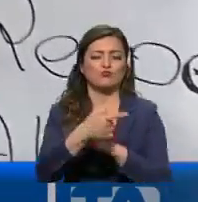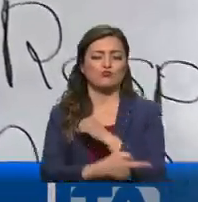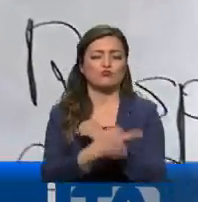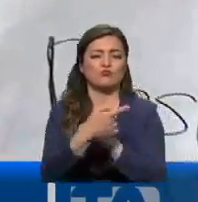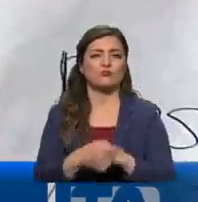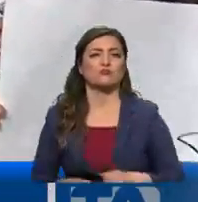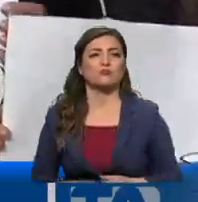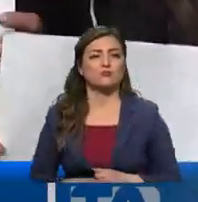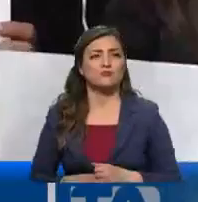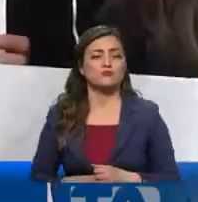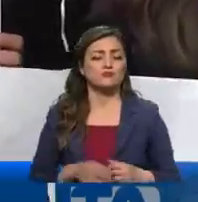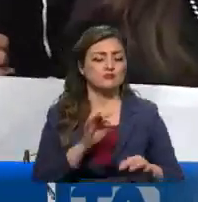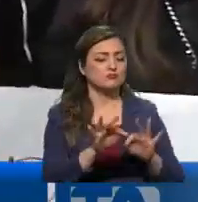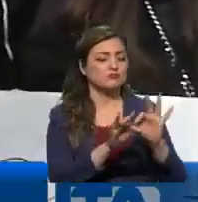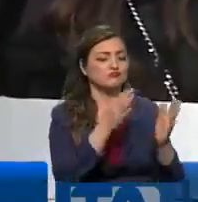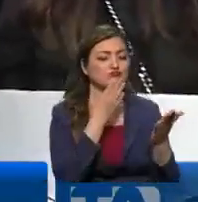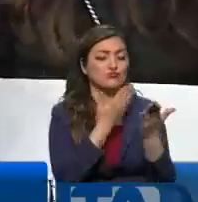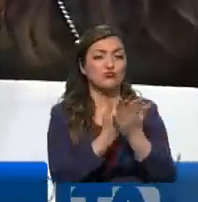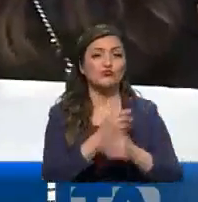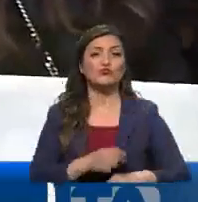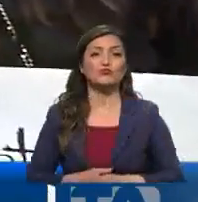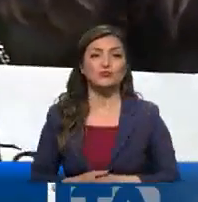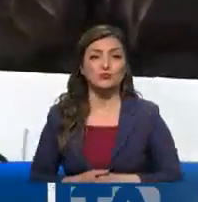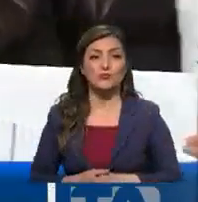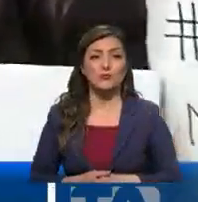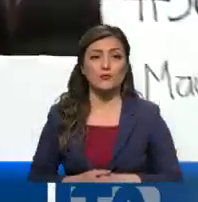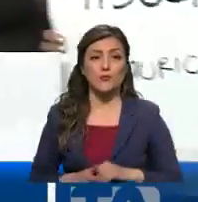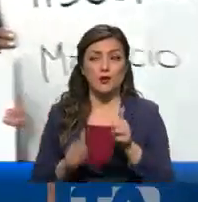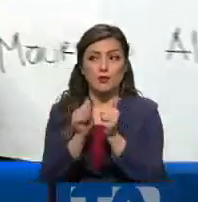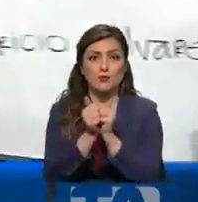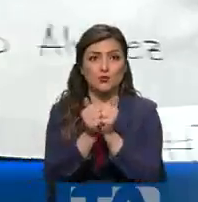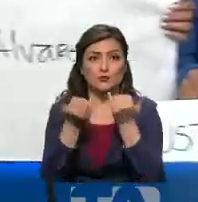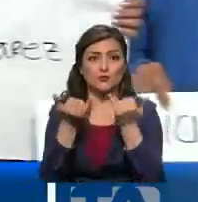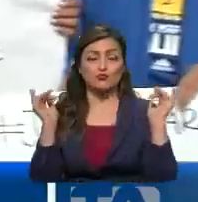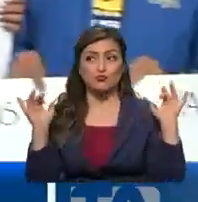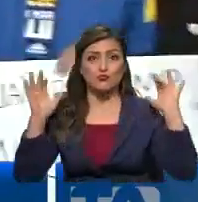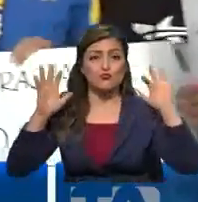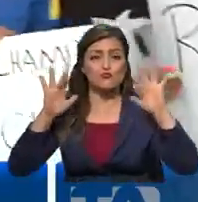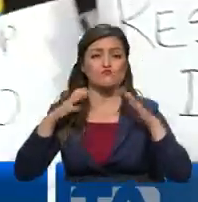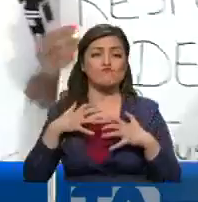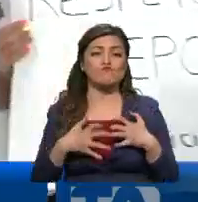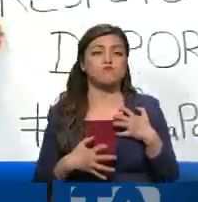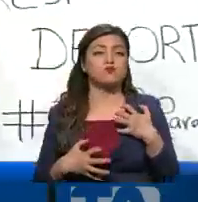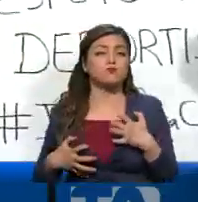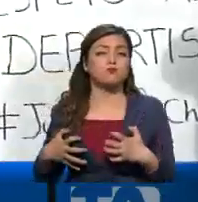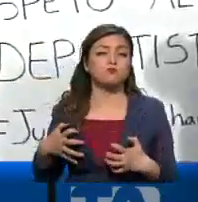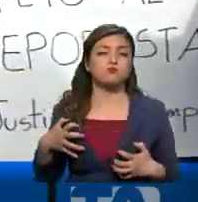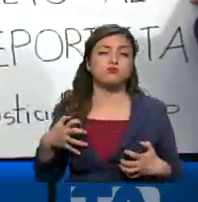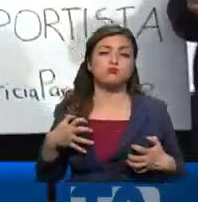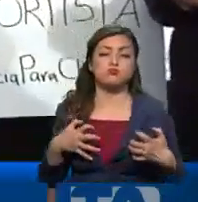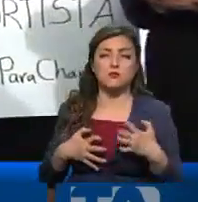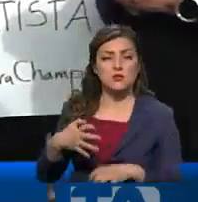realmente. Perfecto, muchas gracias. Y en realidad los deportistas que se han concentrado el día de hoy están indignados, están muy preocupados y